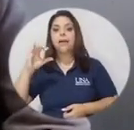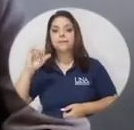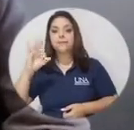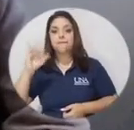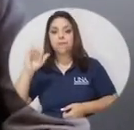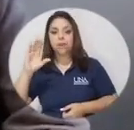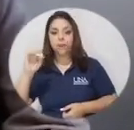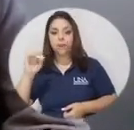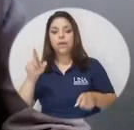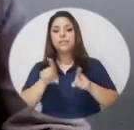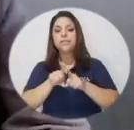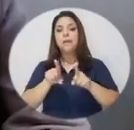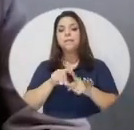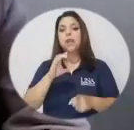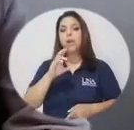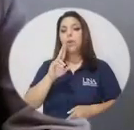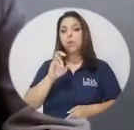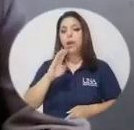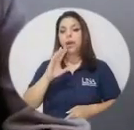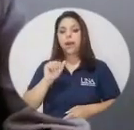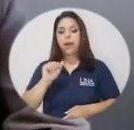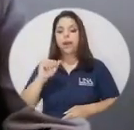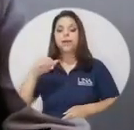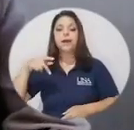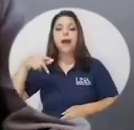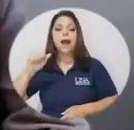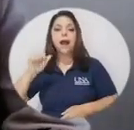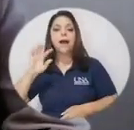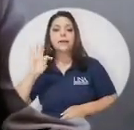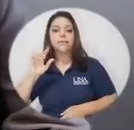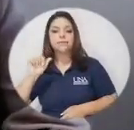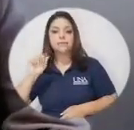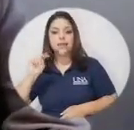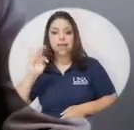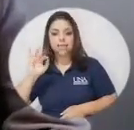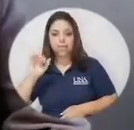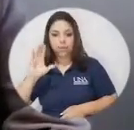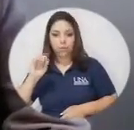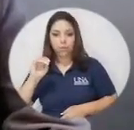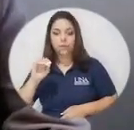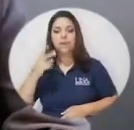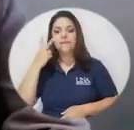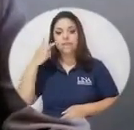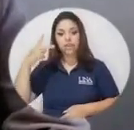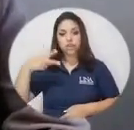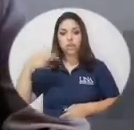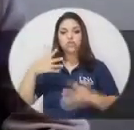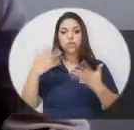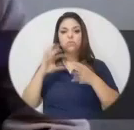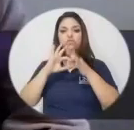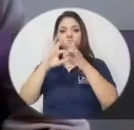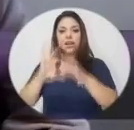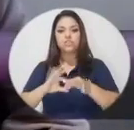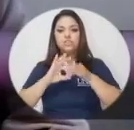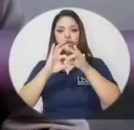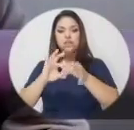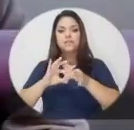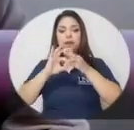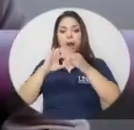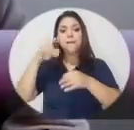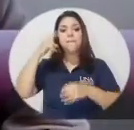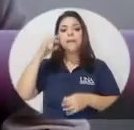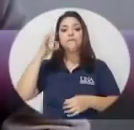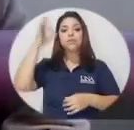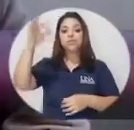Pacífico como para la cuenca del Atlántico. Y pues estamos hablando entonces de las relaciones y cómo se proyecta con la